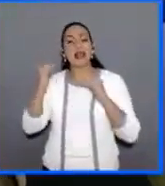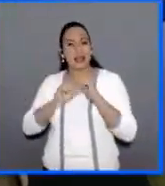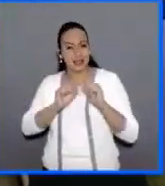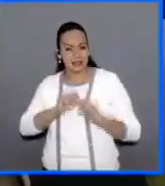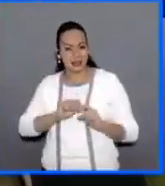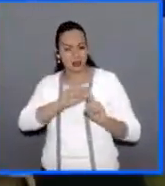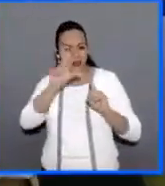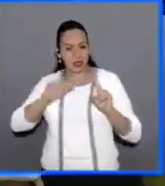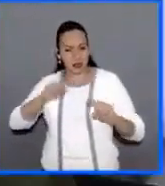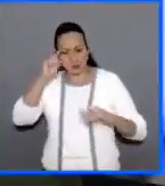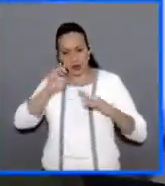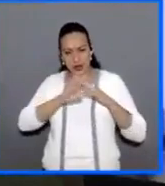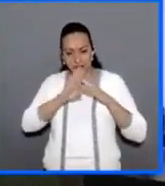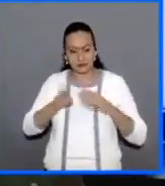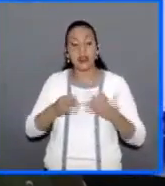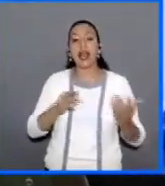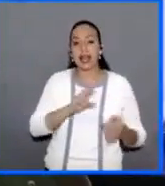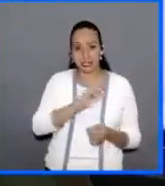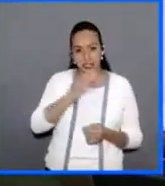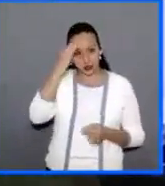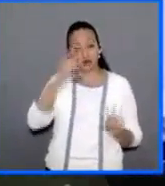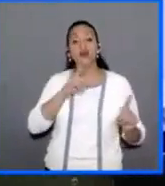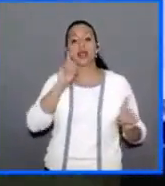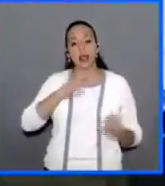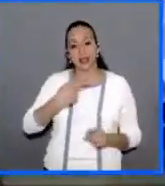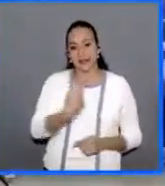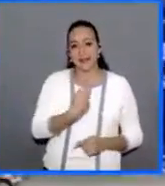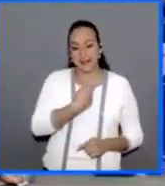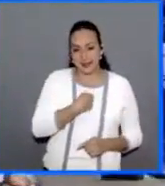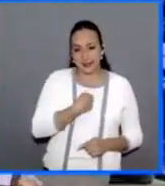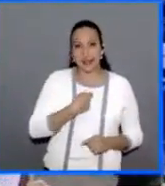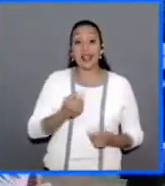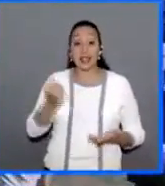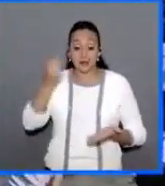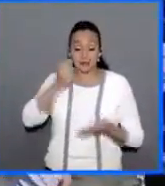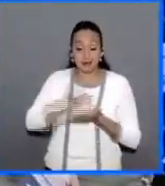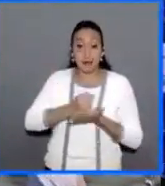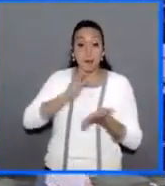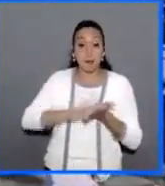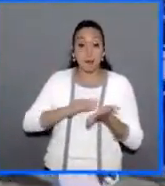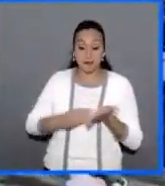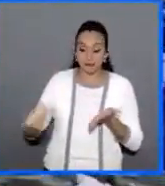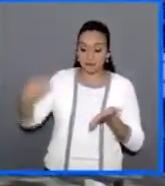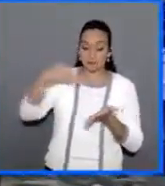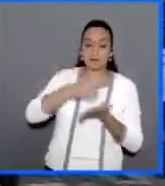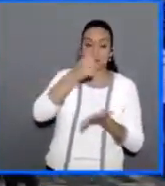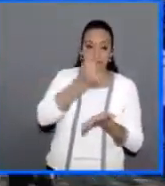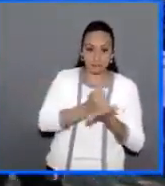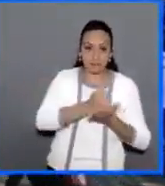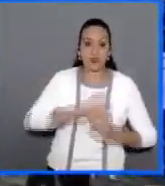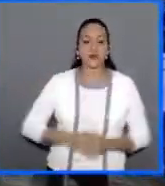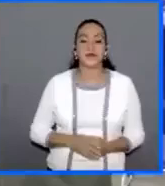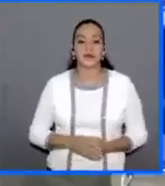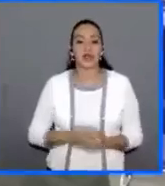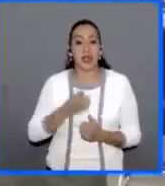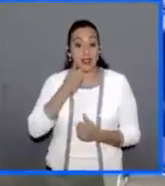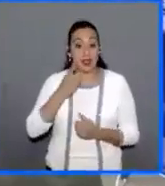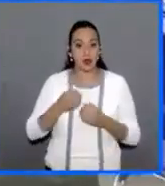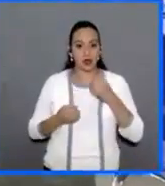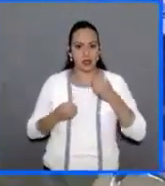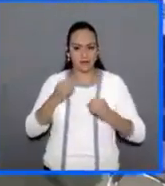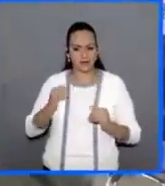su identidad de género en sus documentos migratorios. Destacó que el máximo tribunal observó que las